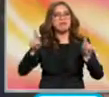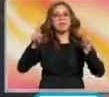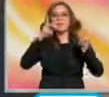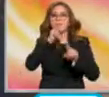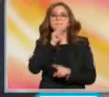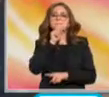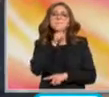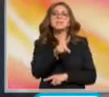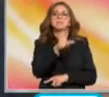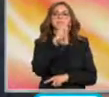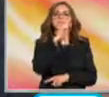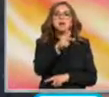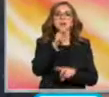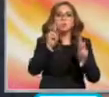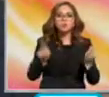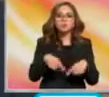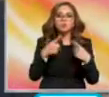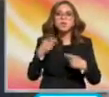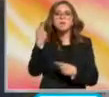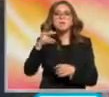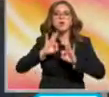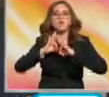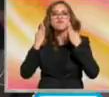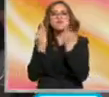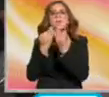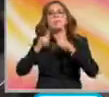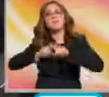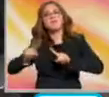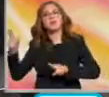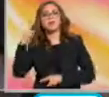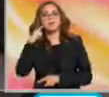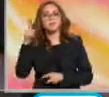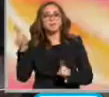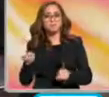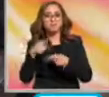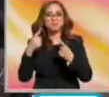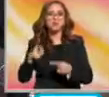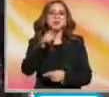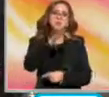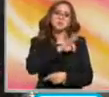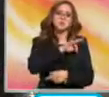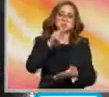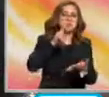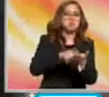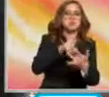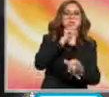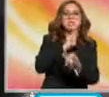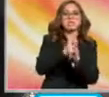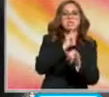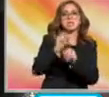inicio todo de al primavera. alcance de un clic o de un touch. En un si es en el clic. celular, ¿no? Hágale usted clic, busque tus Facilito. intérpretes. Claro.